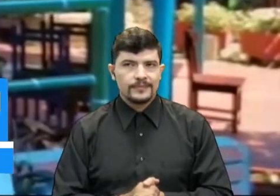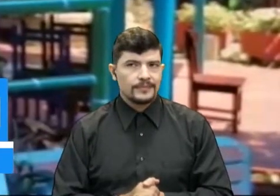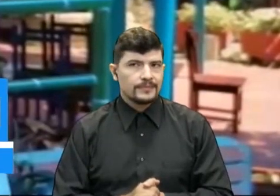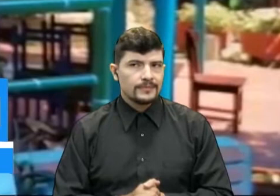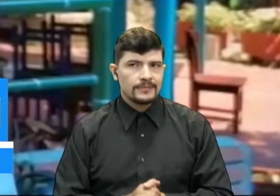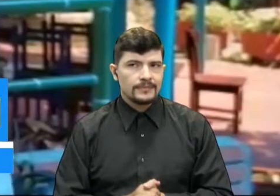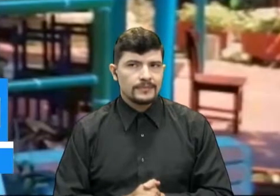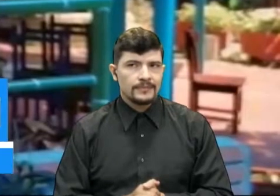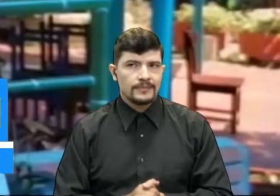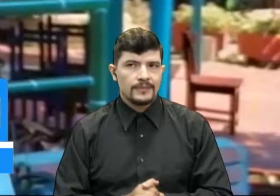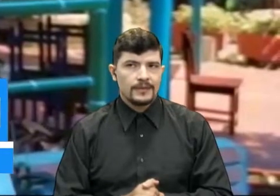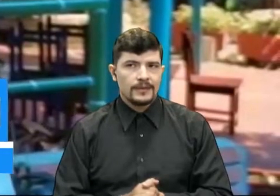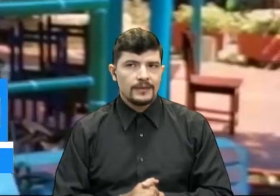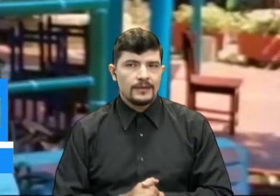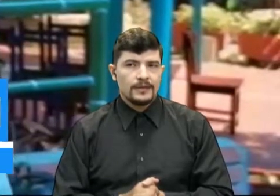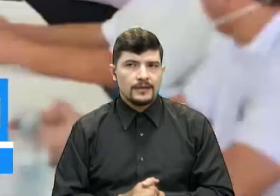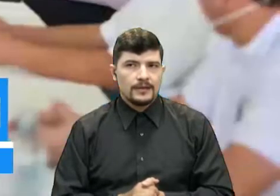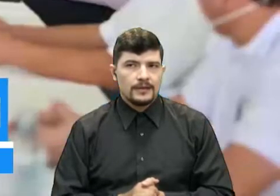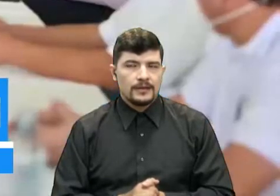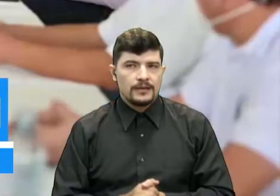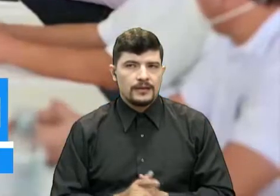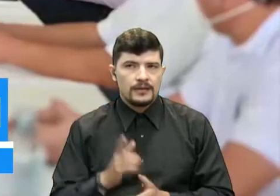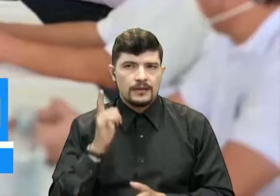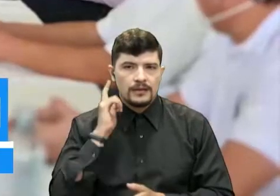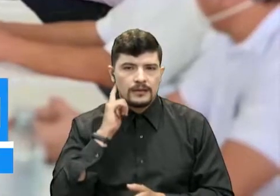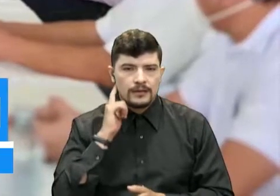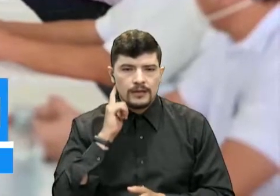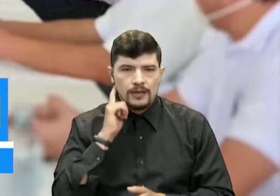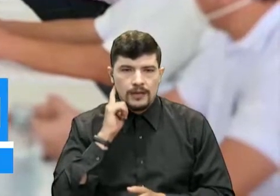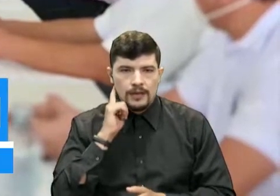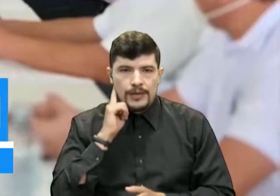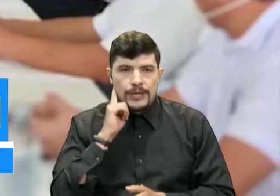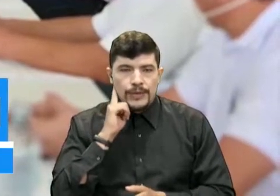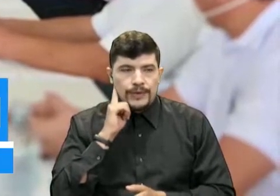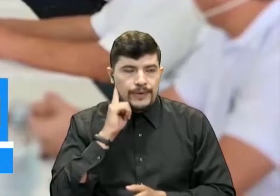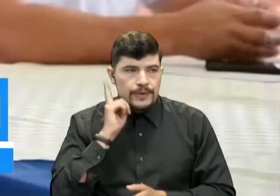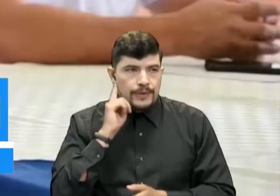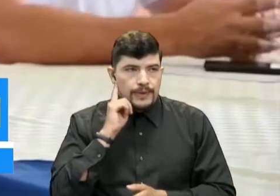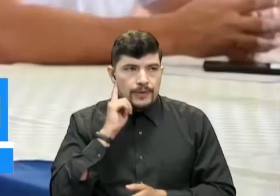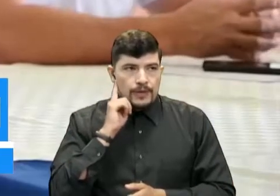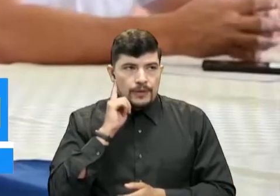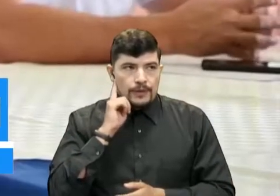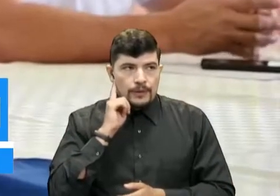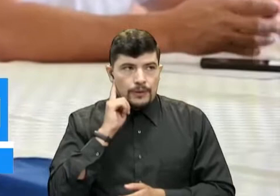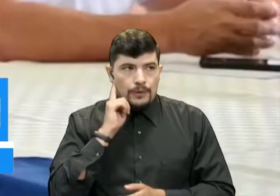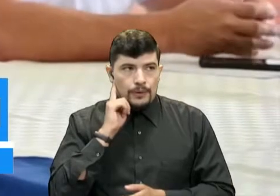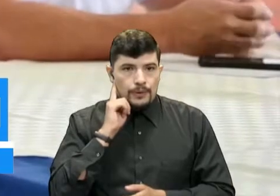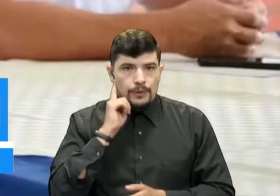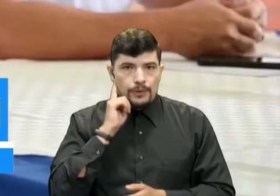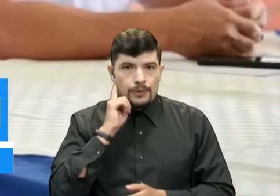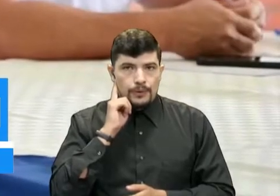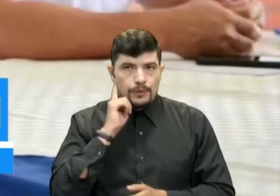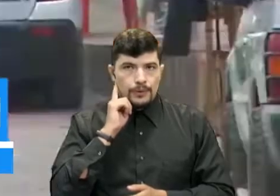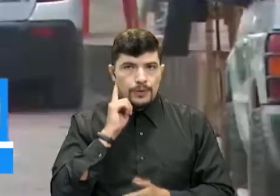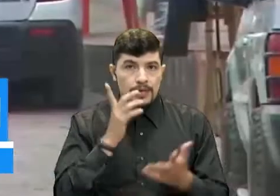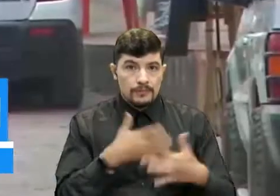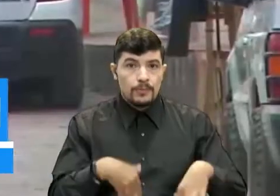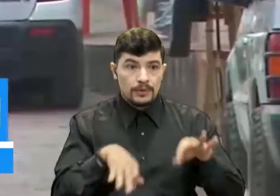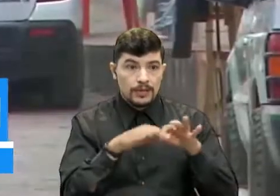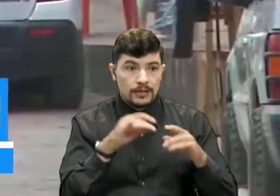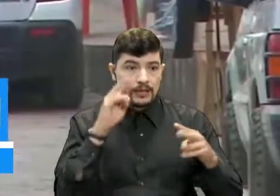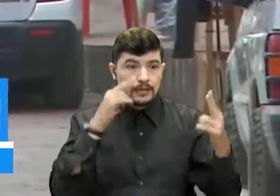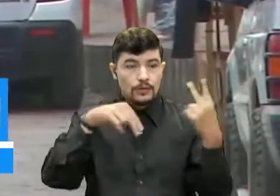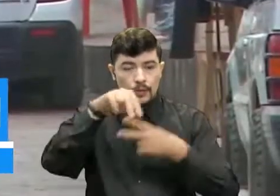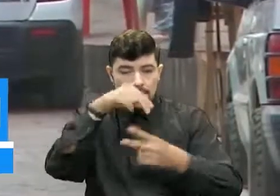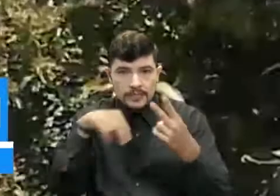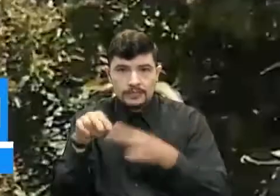municipios. Tenemos unas condiciones aquí muy apropiadas, en línea tan importante como la consolidación del turismo, el fortalecimiento del sector agropecuario,